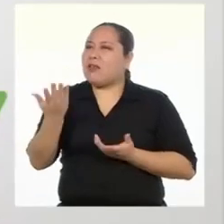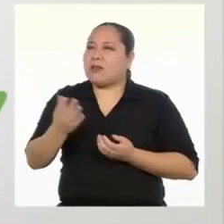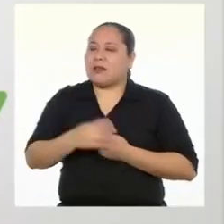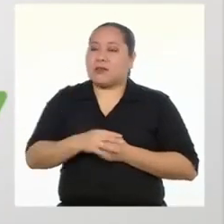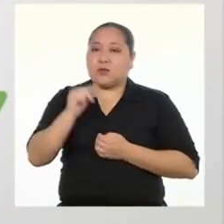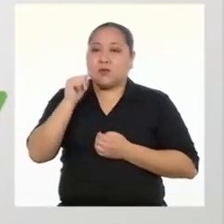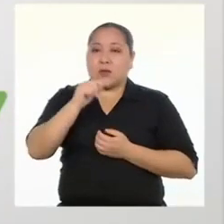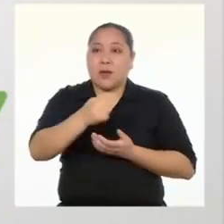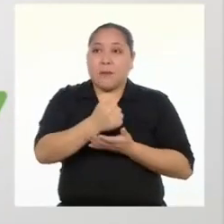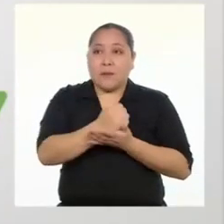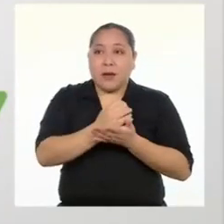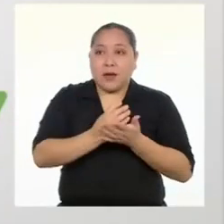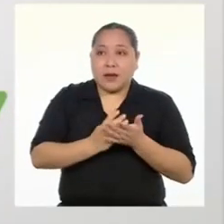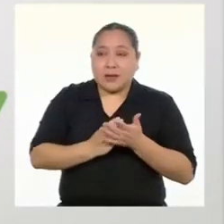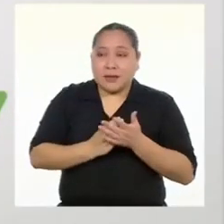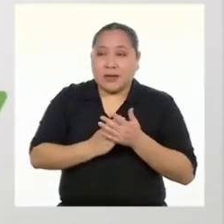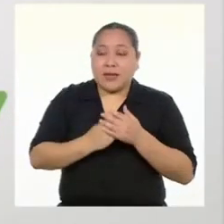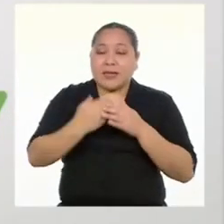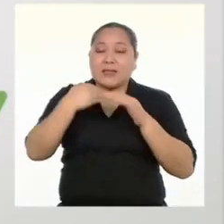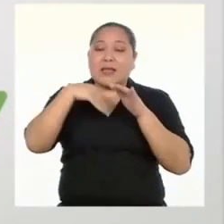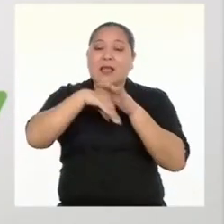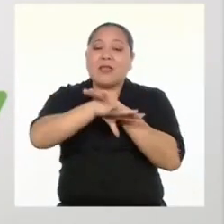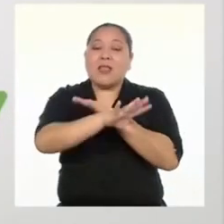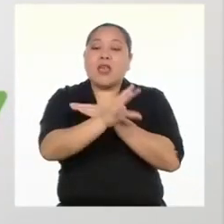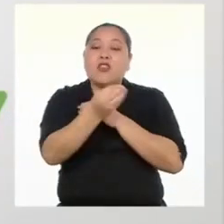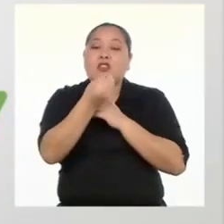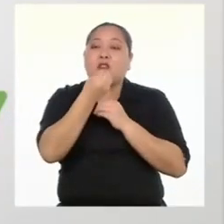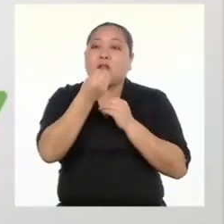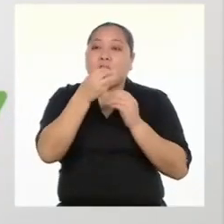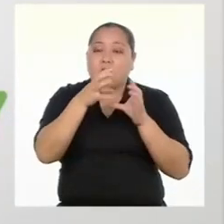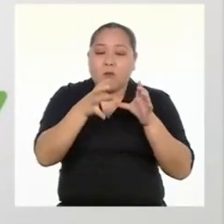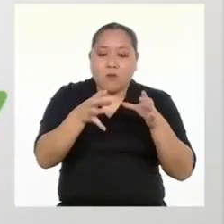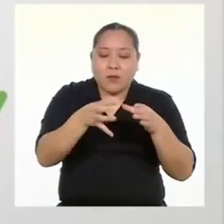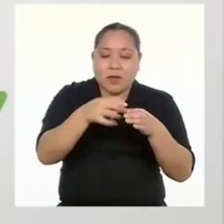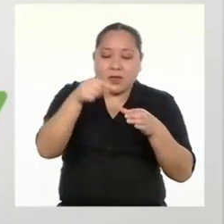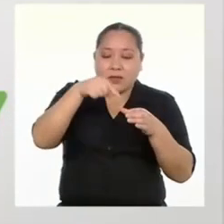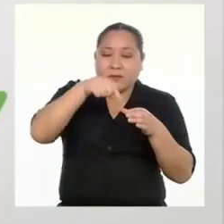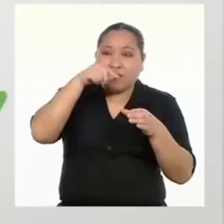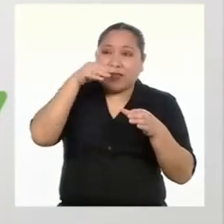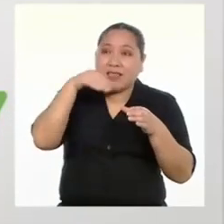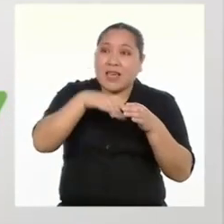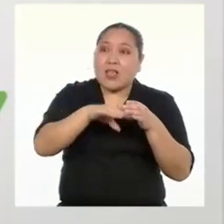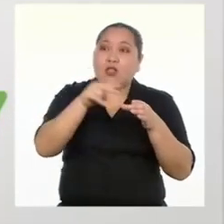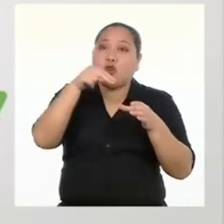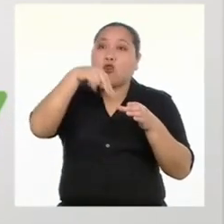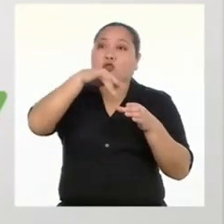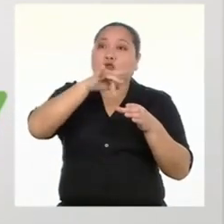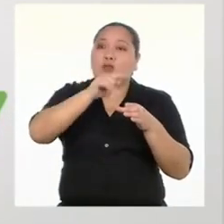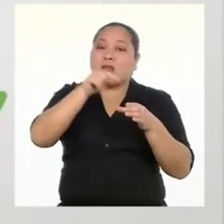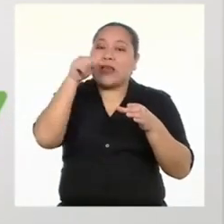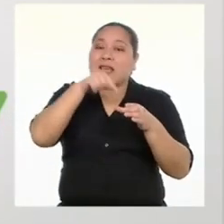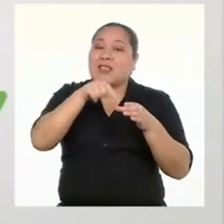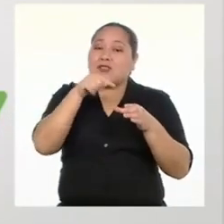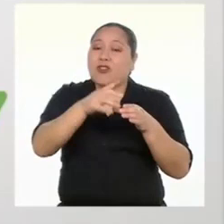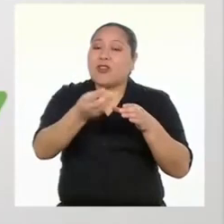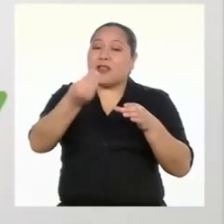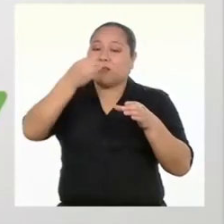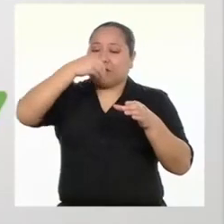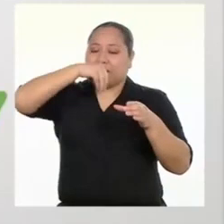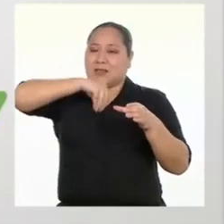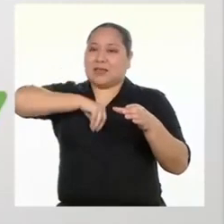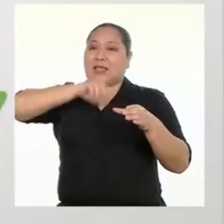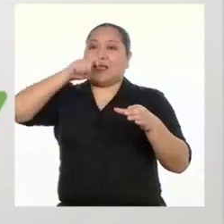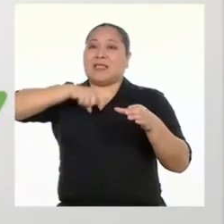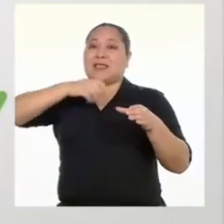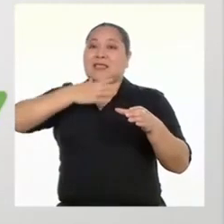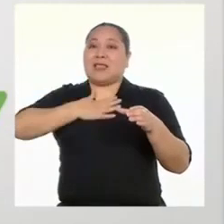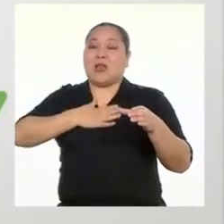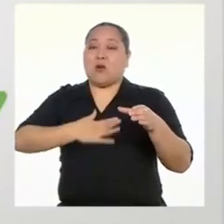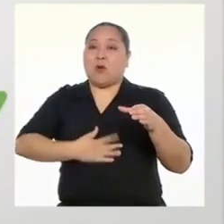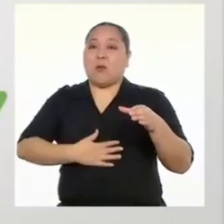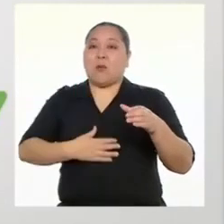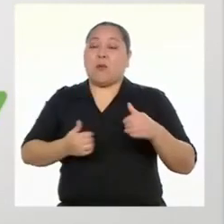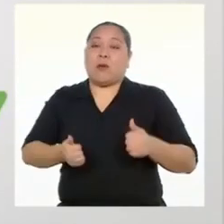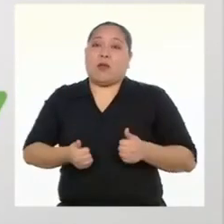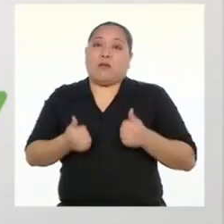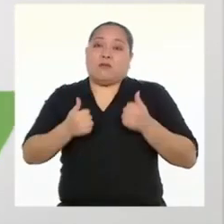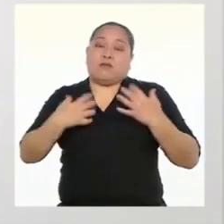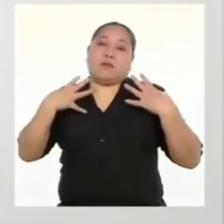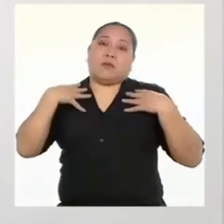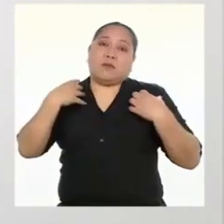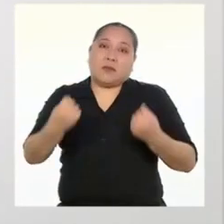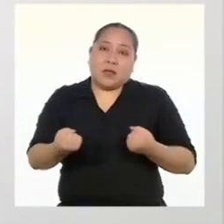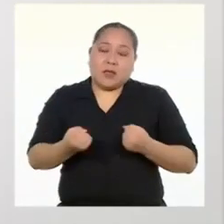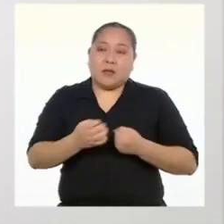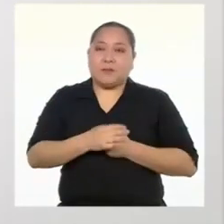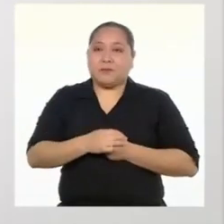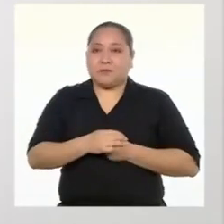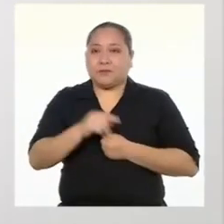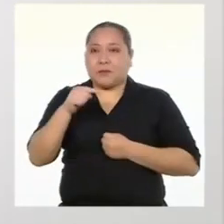una sustancia que se encuentra dentro de los alimentos y que el cuerpo necesita para realizar diferentes funciones vitales para mantener una buena